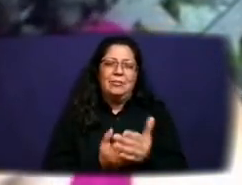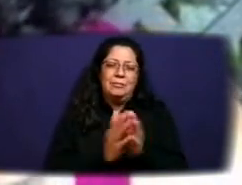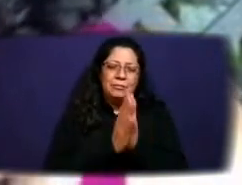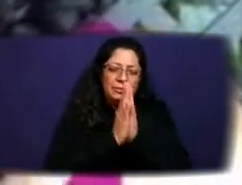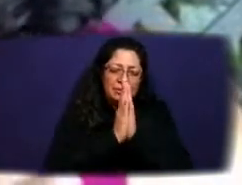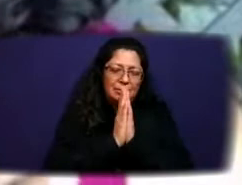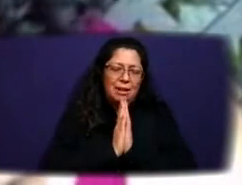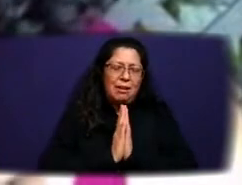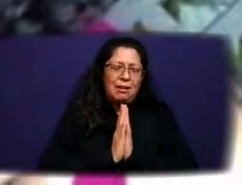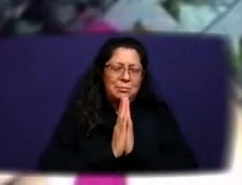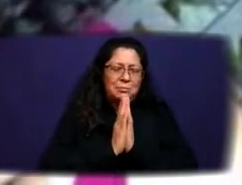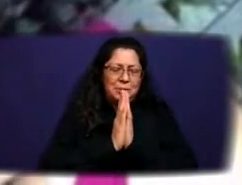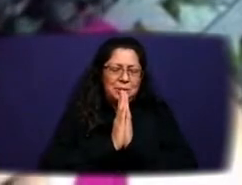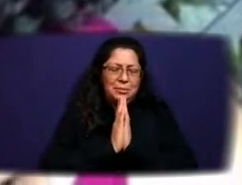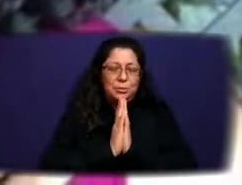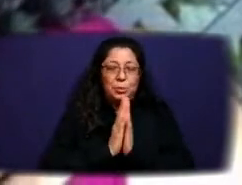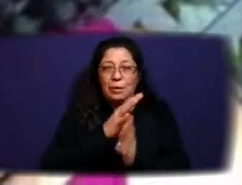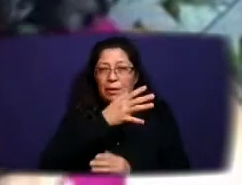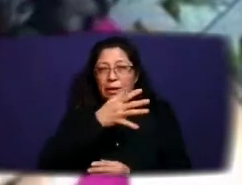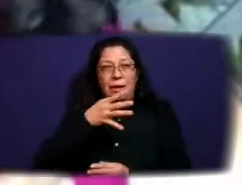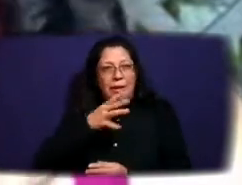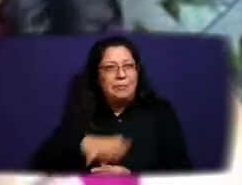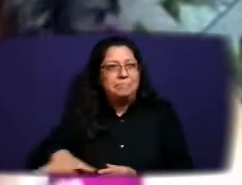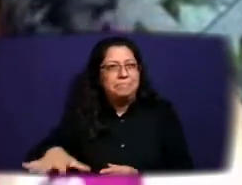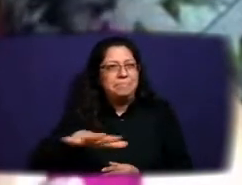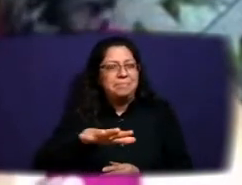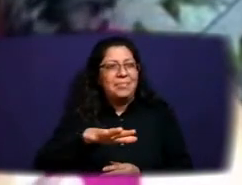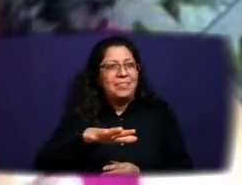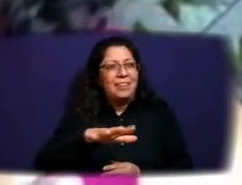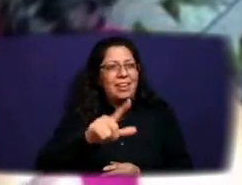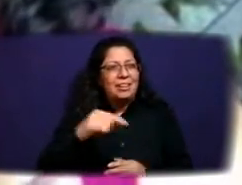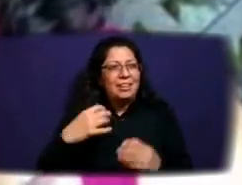rezamos por la granja y creció.